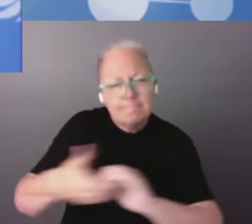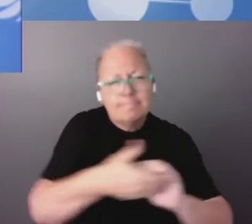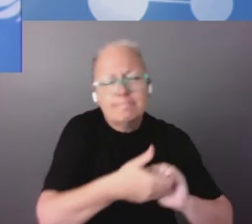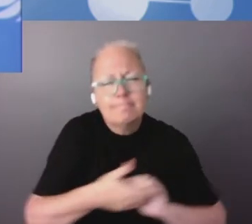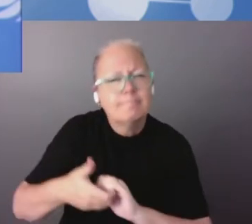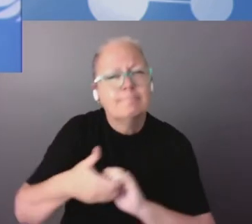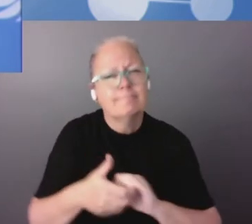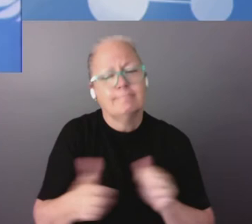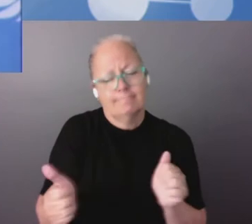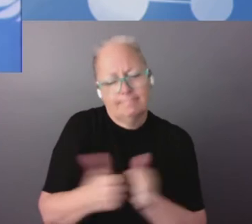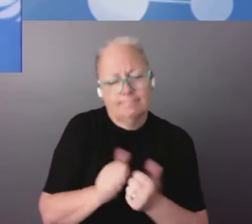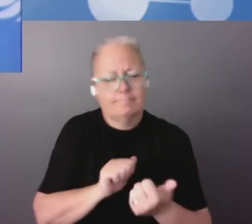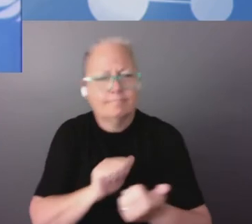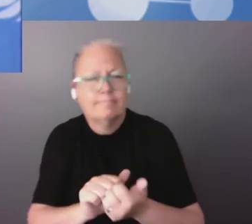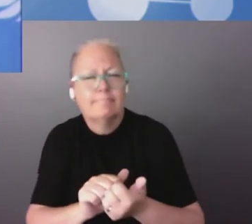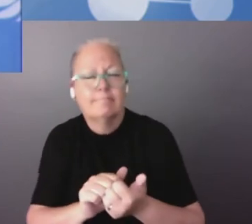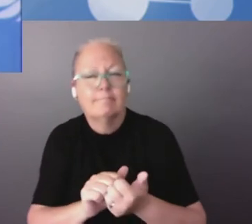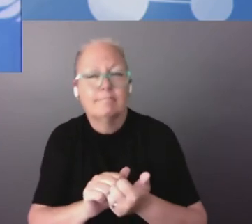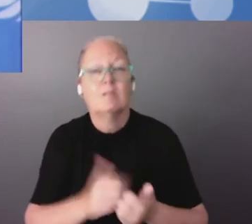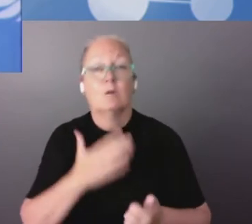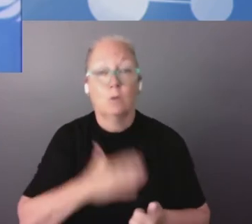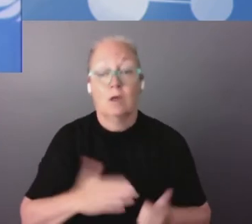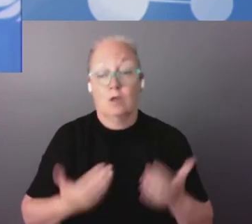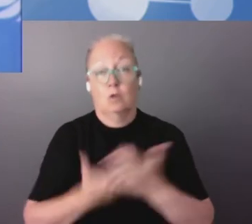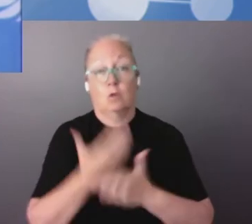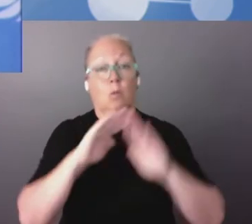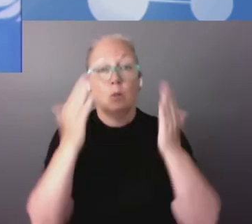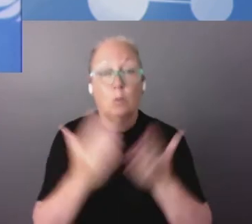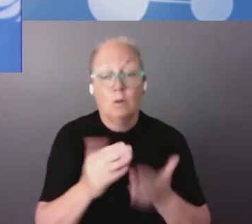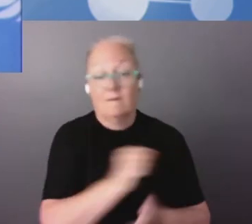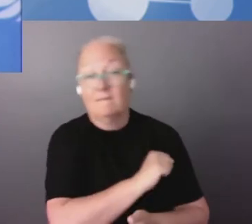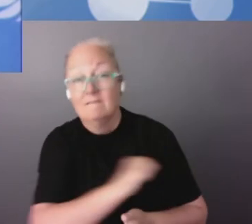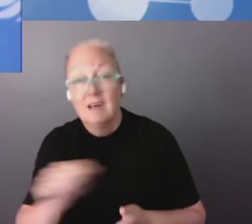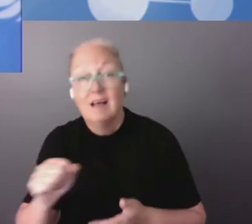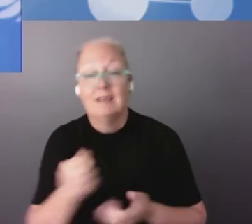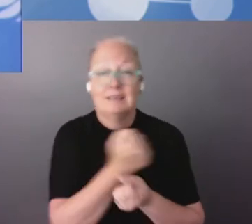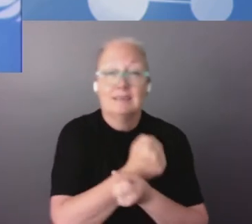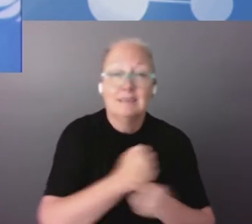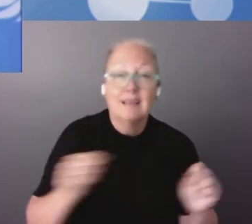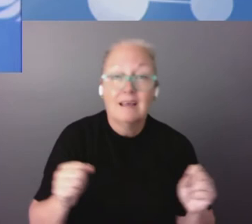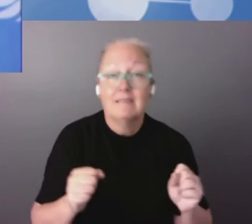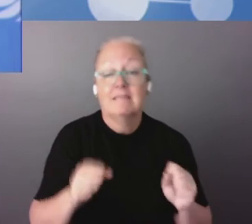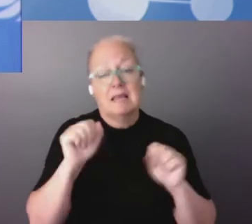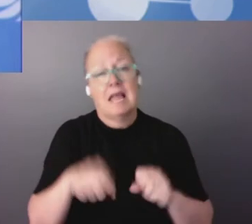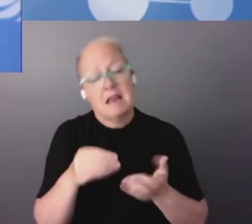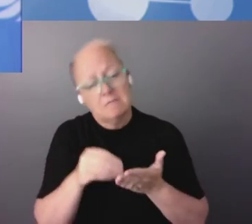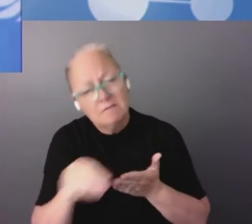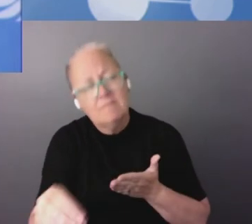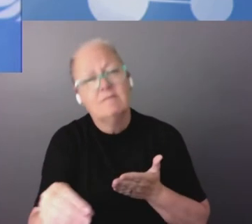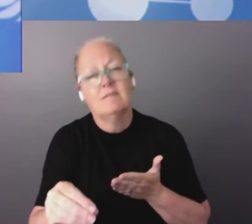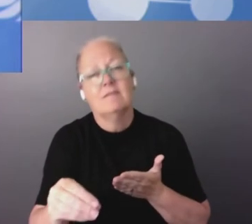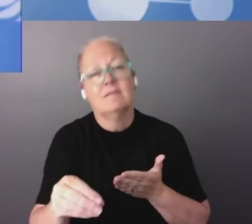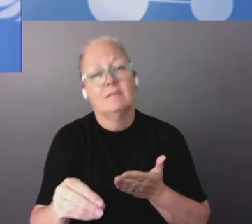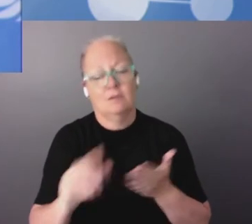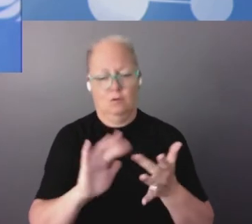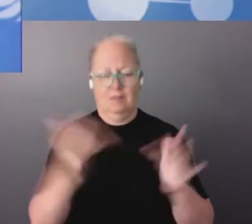nuestra asociación de telecomunicación. La lección que hemos aprendido durante el COVID-19 nos